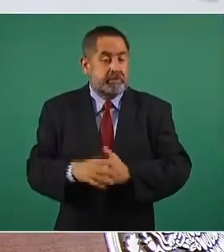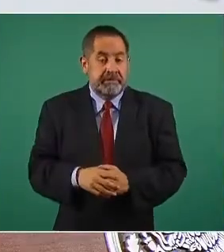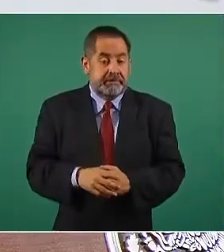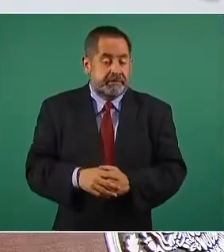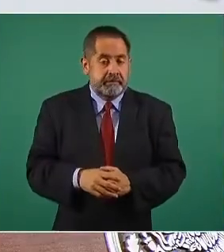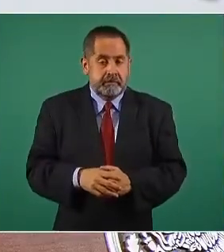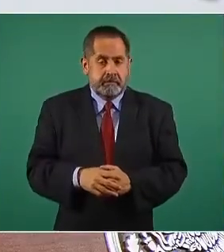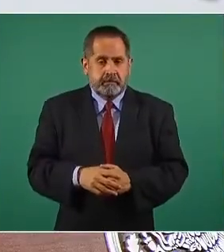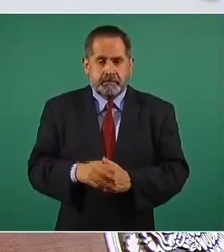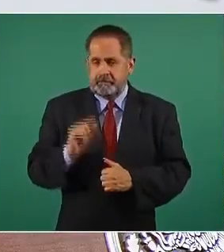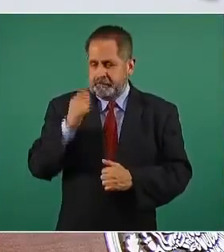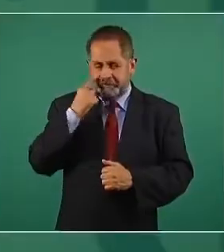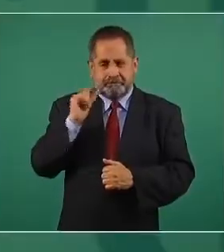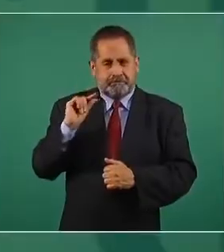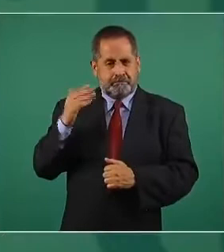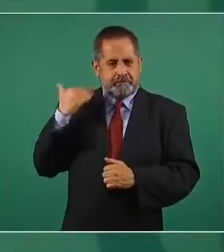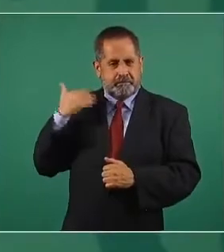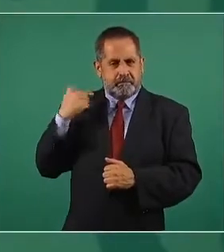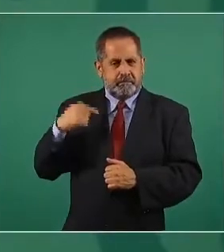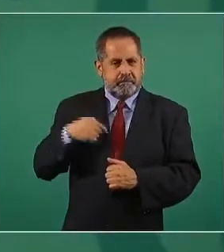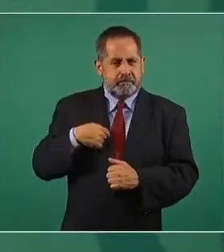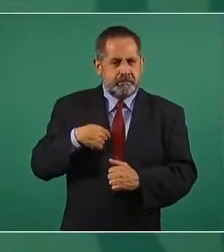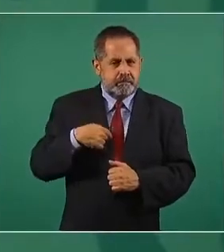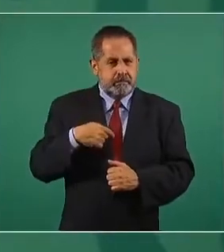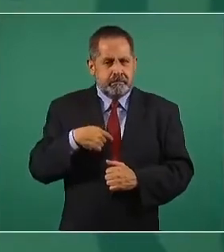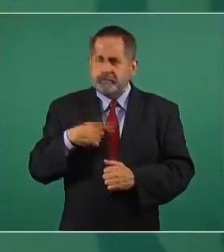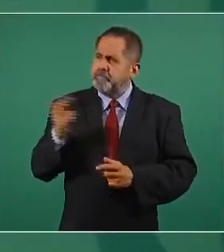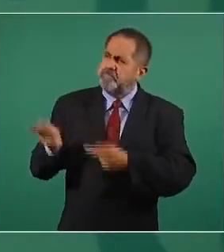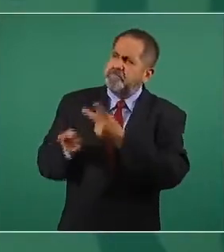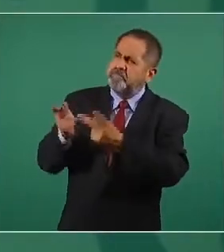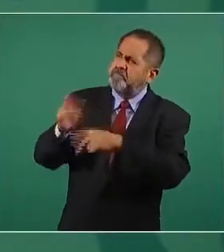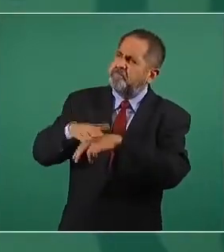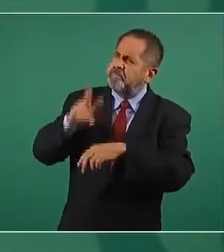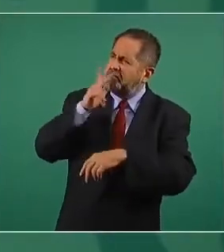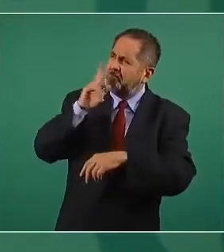Hace poco me empieza a decir: